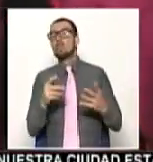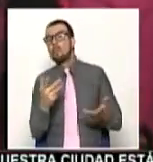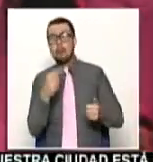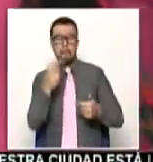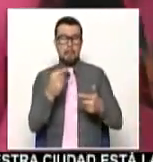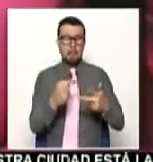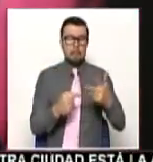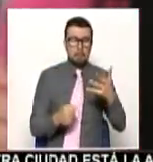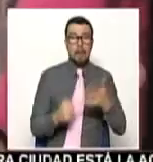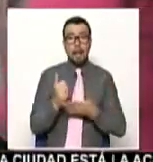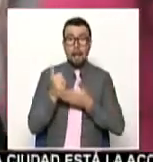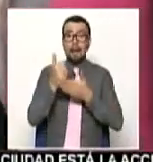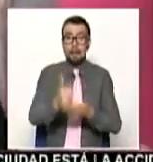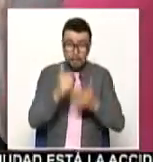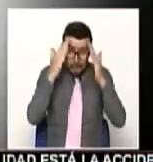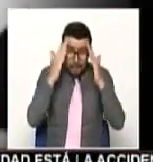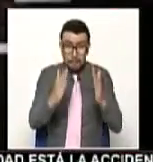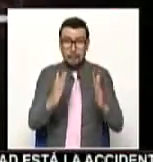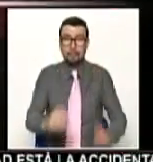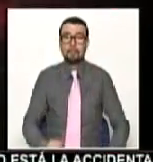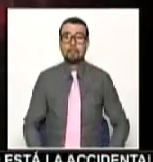recibir una atención.